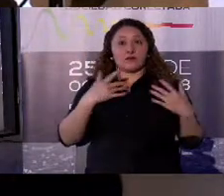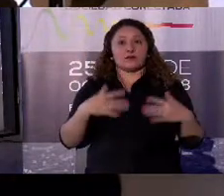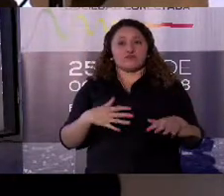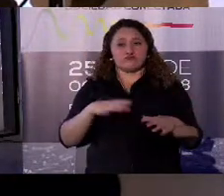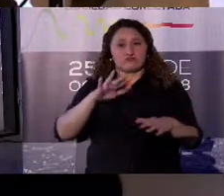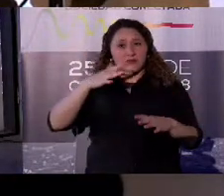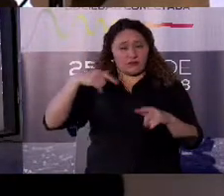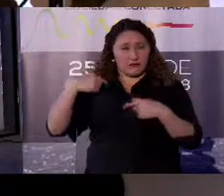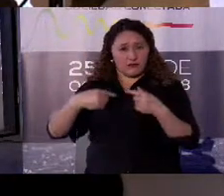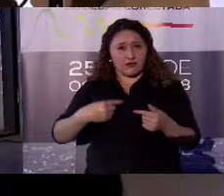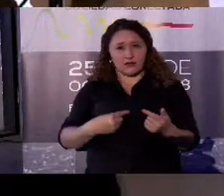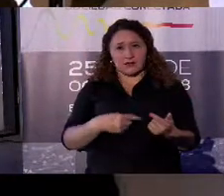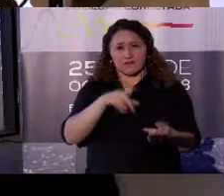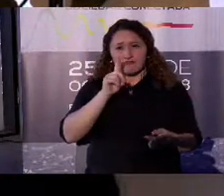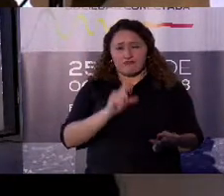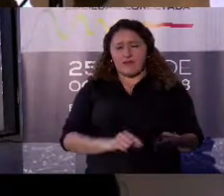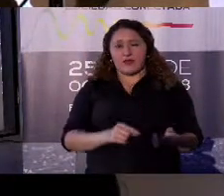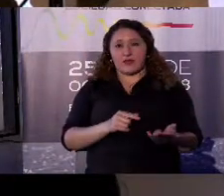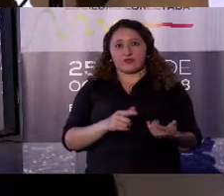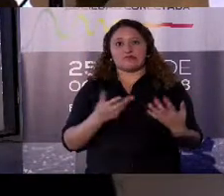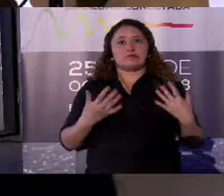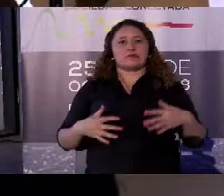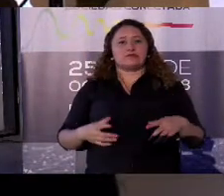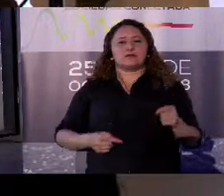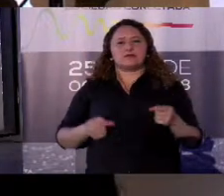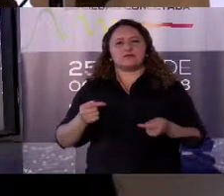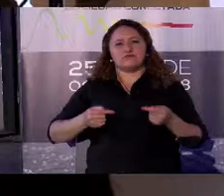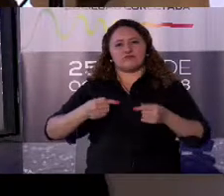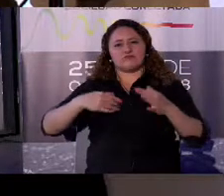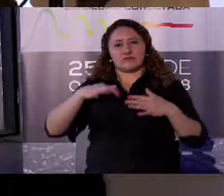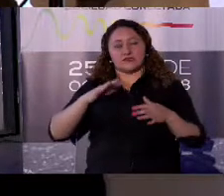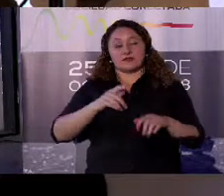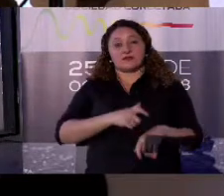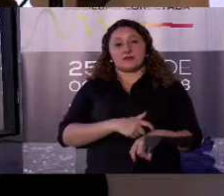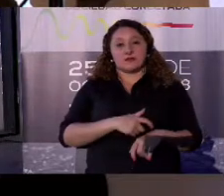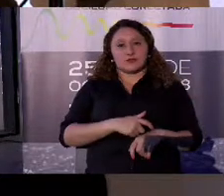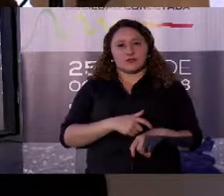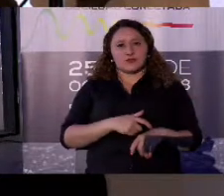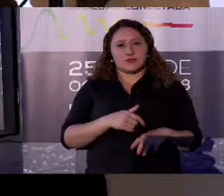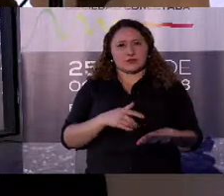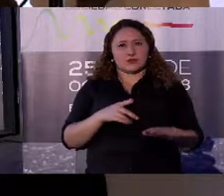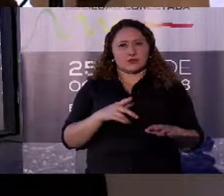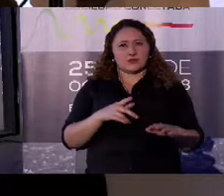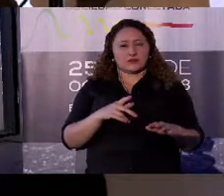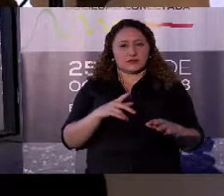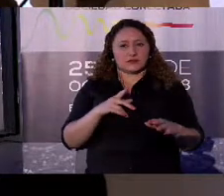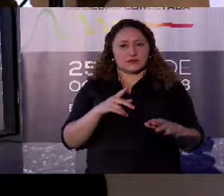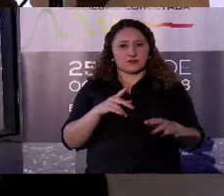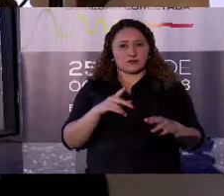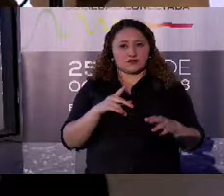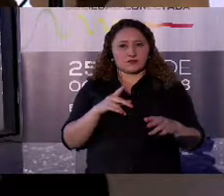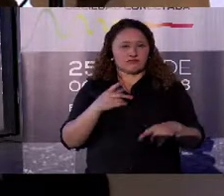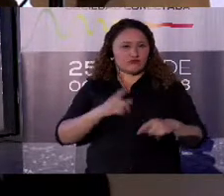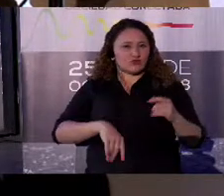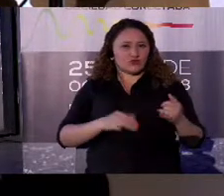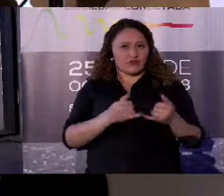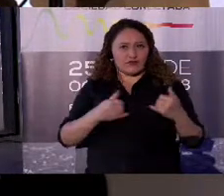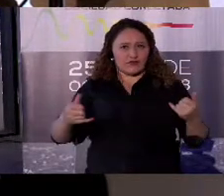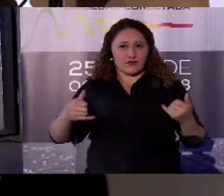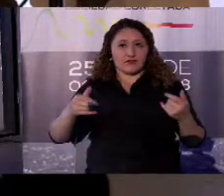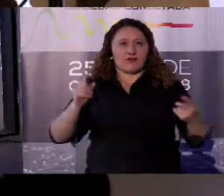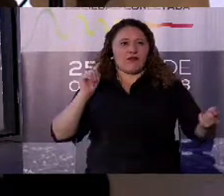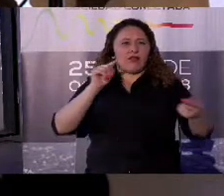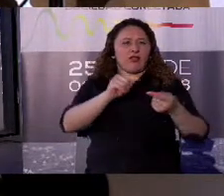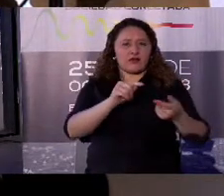bajo, y eso lo hará más competitivo. El tiempo que toma romper una calle, no podemos llevar fibra a zonas rurales,